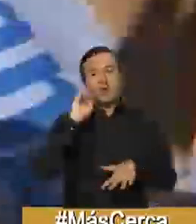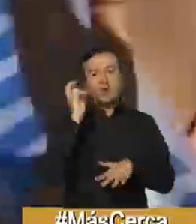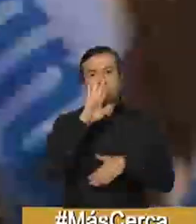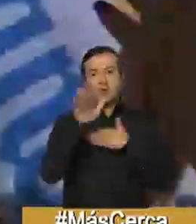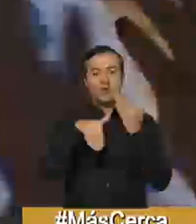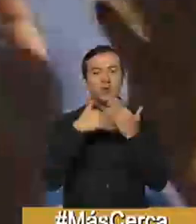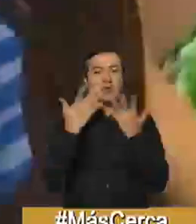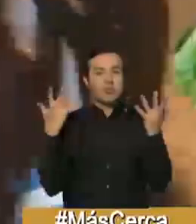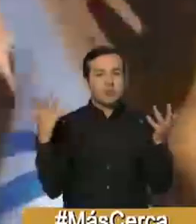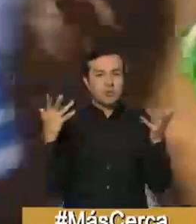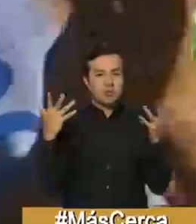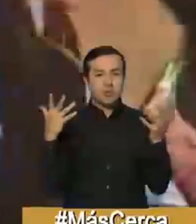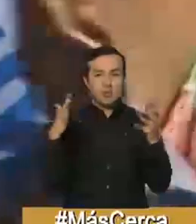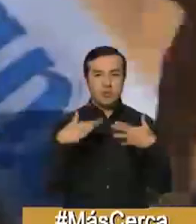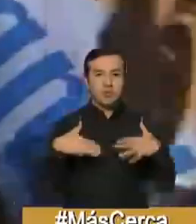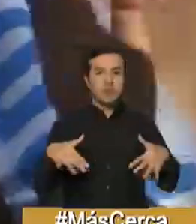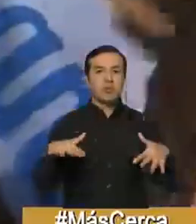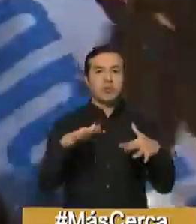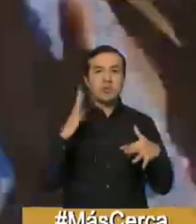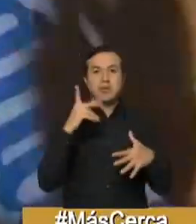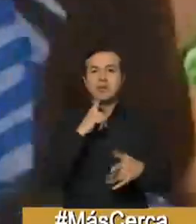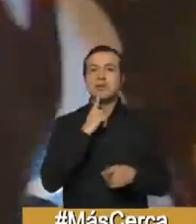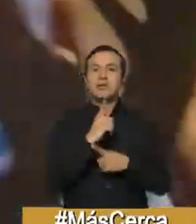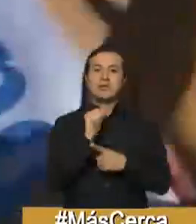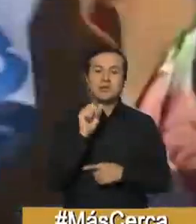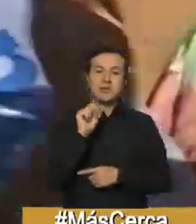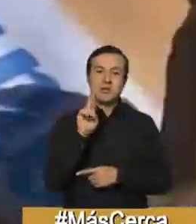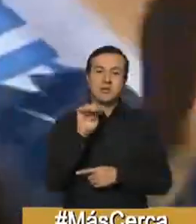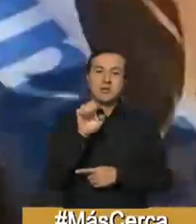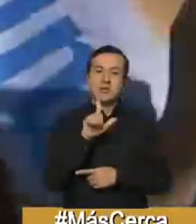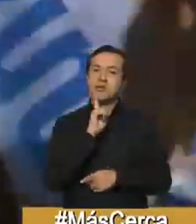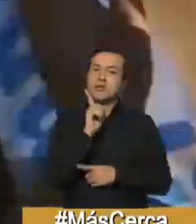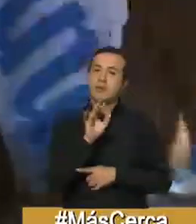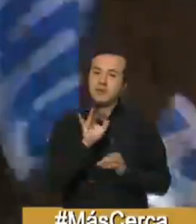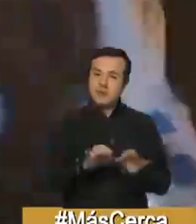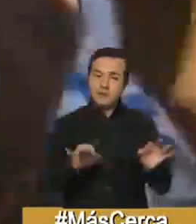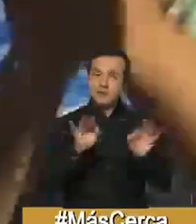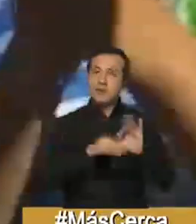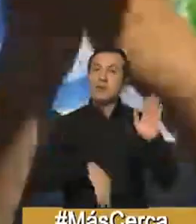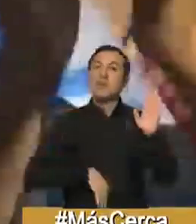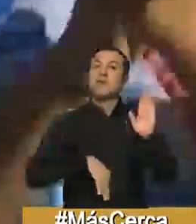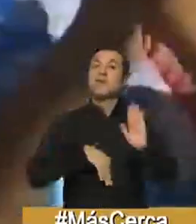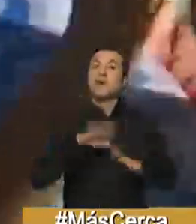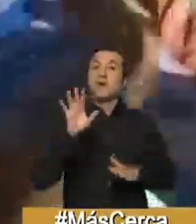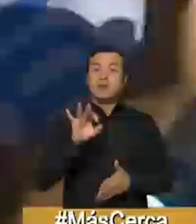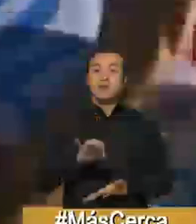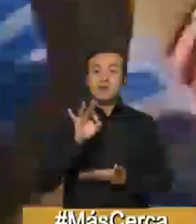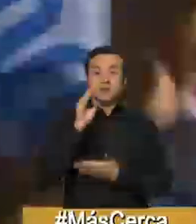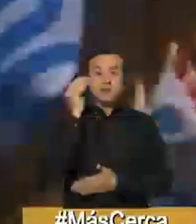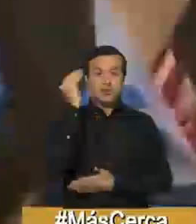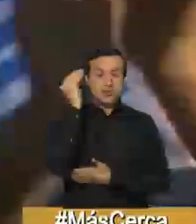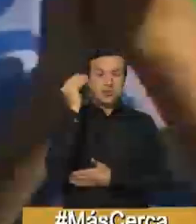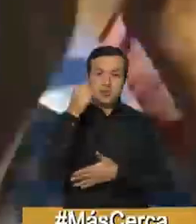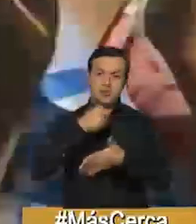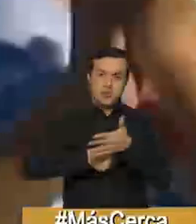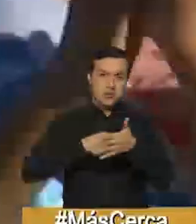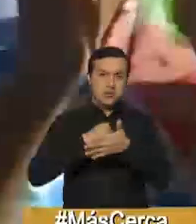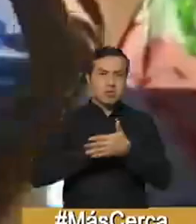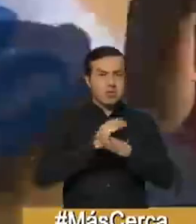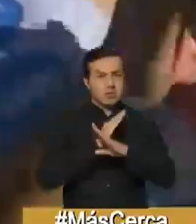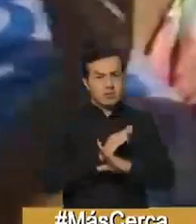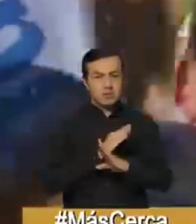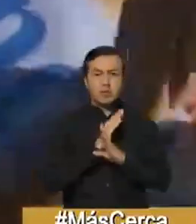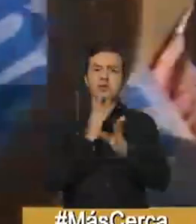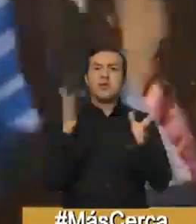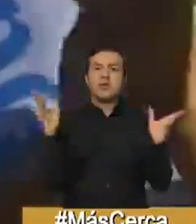todos los lugares turísticos que tenemos aquí en San Rafael son muy importantes, pero principalmente destaquemos al Monumento a la Resistencia, que da